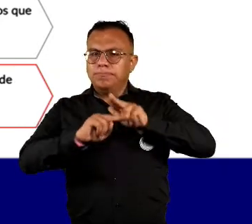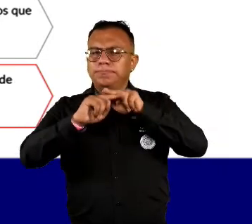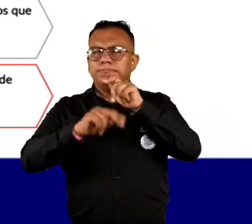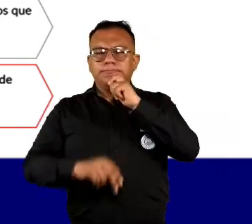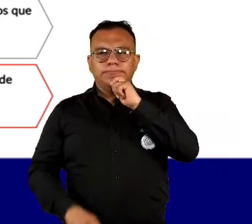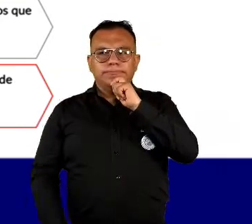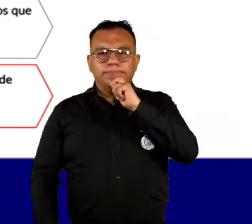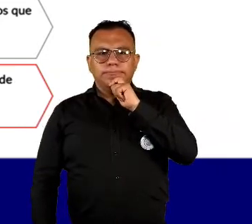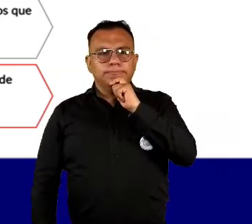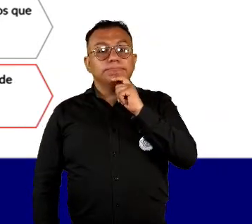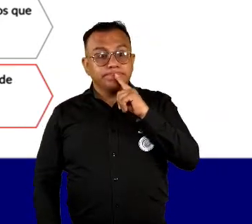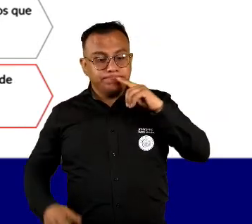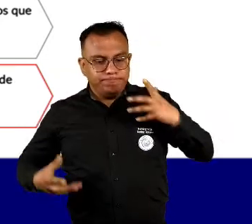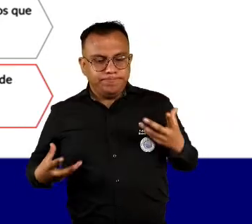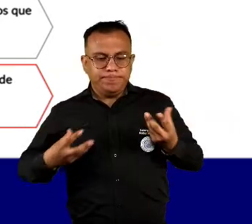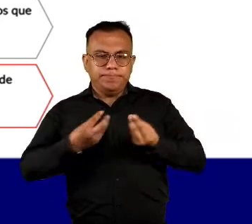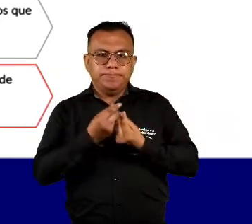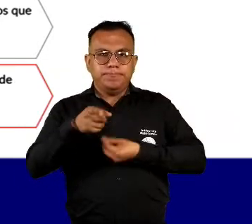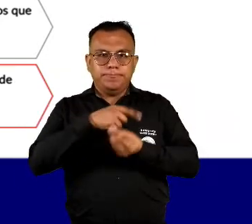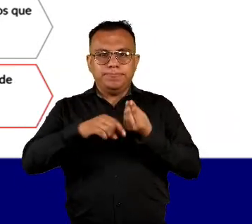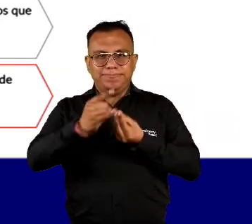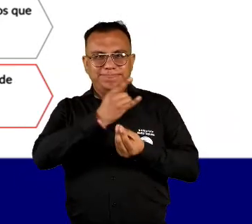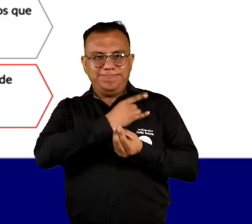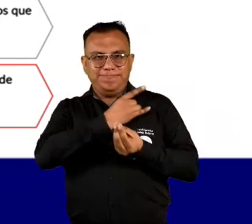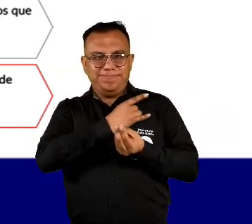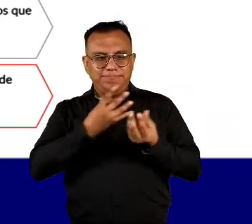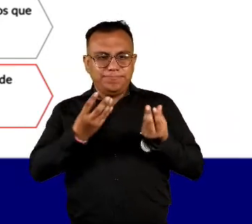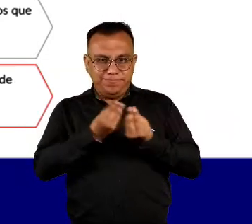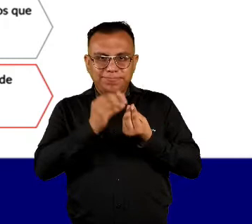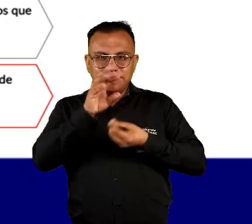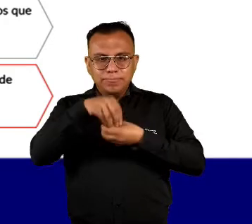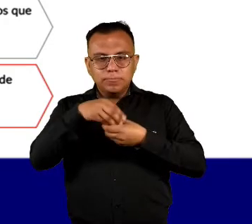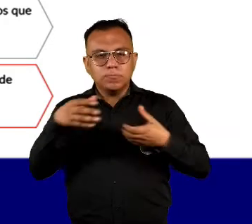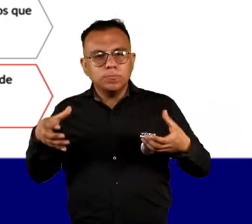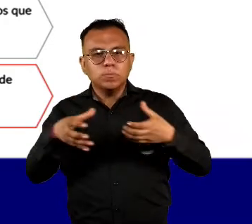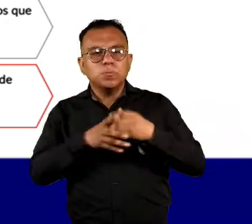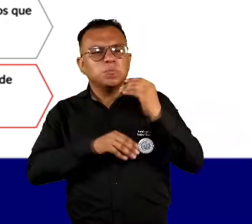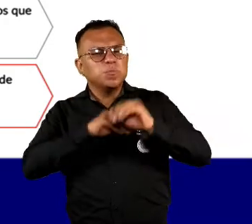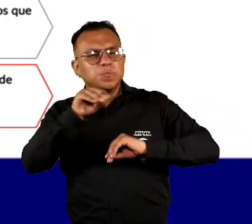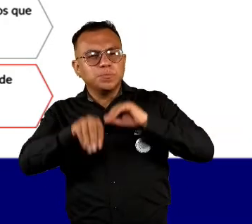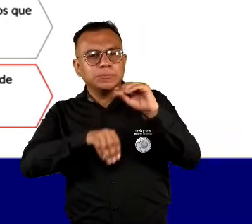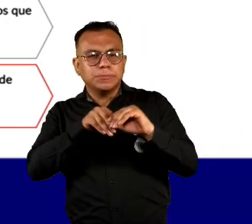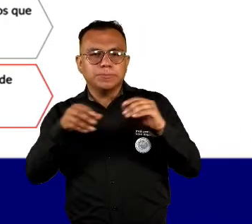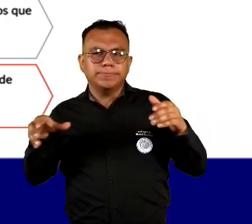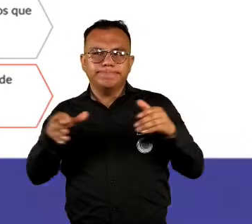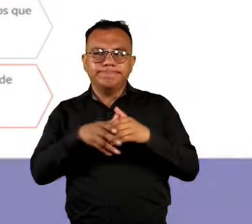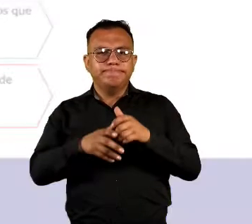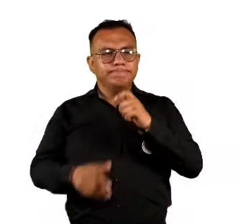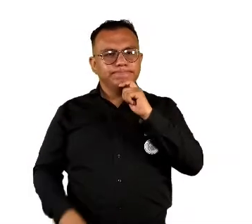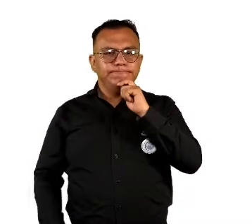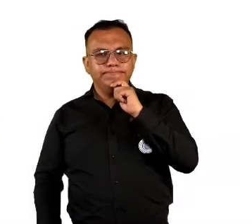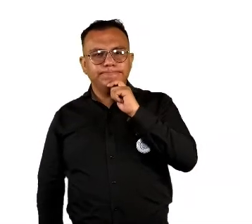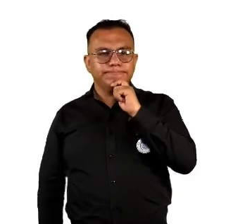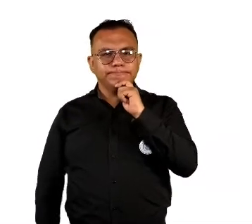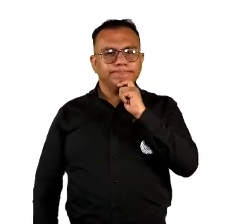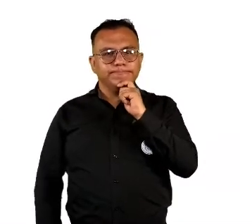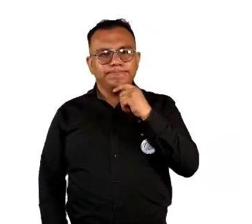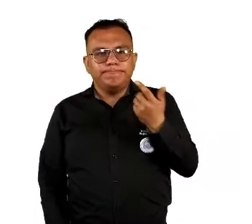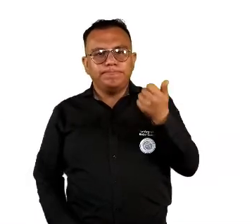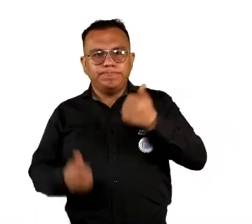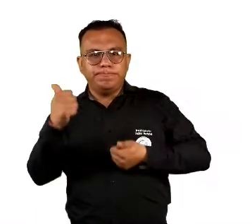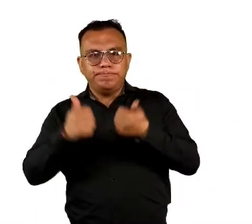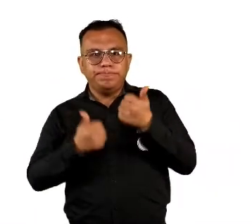junto a un equipo de la universidad empezamos a desagregar cuál es cómo Qué son